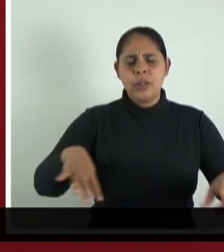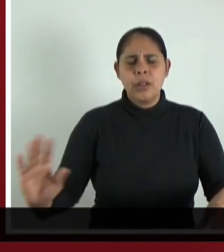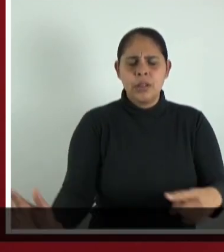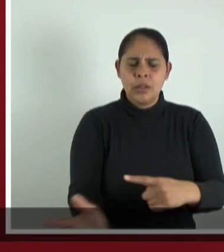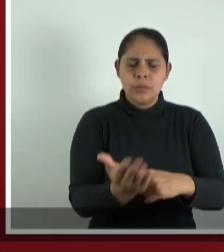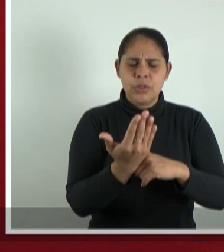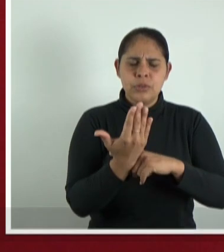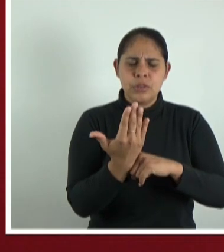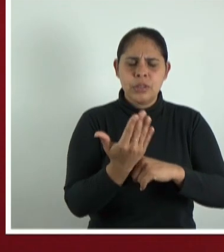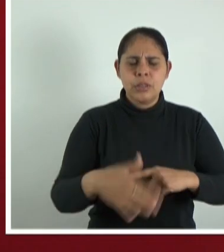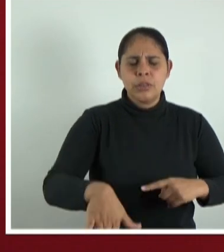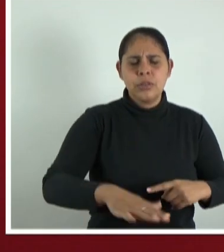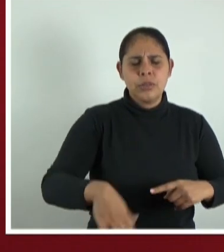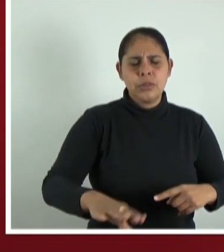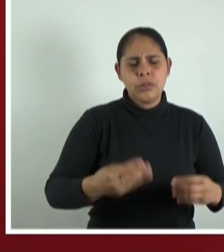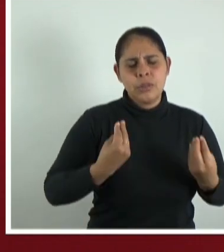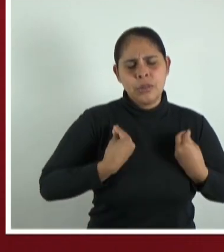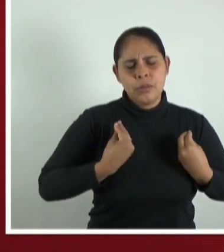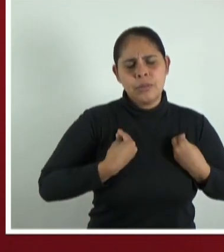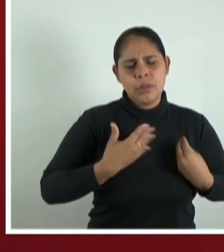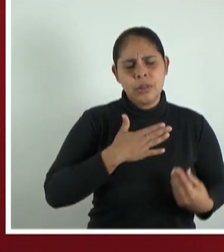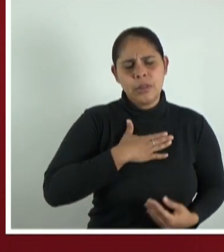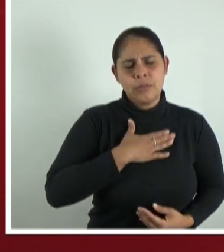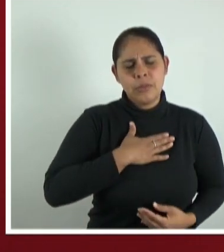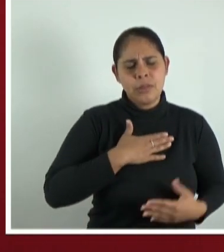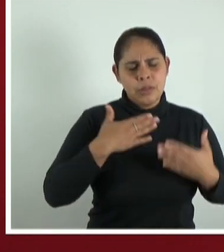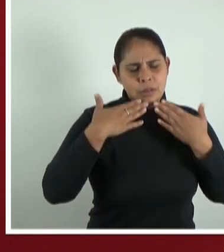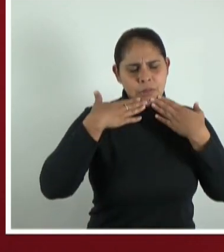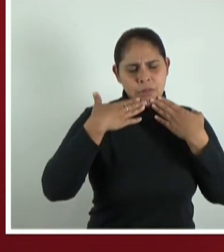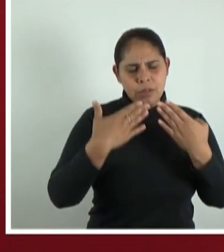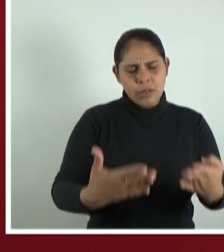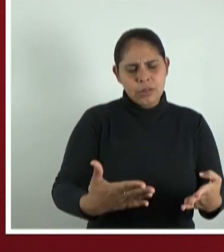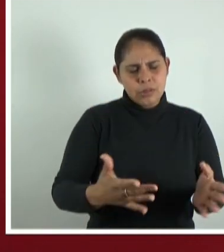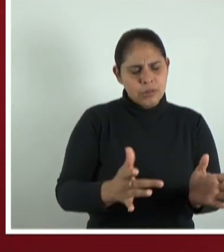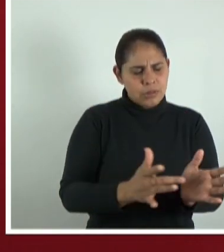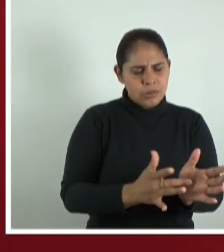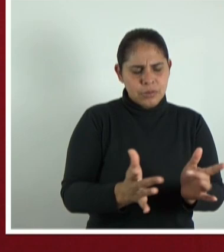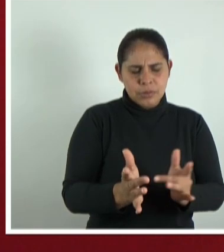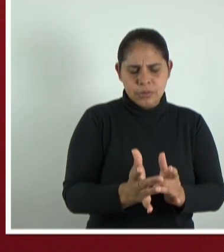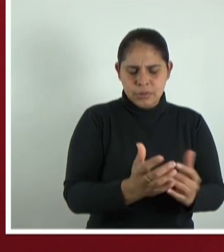Gracias, Jesucristo. Amén.